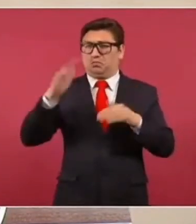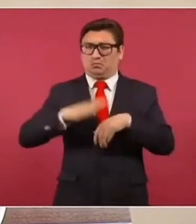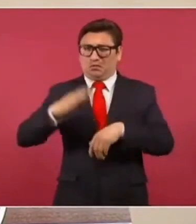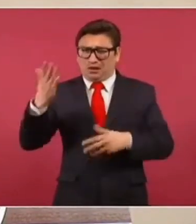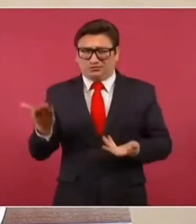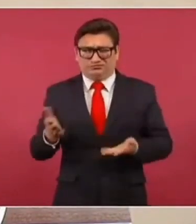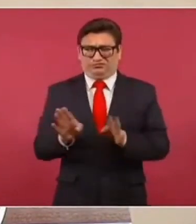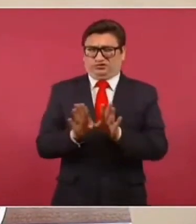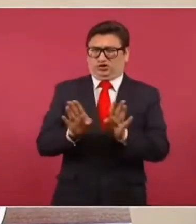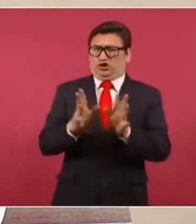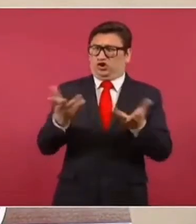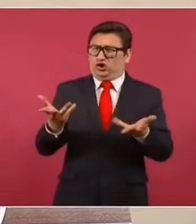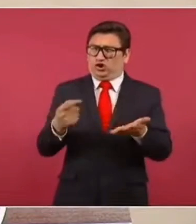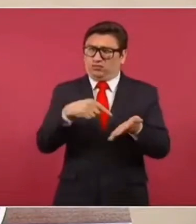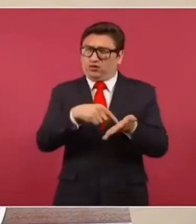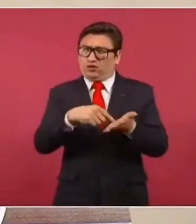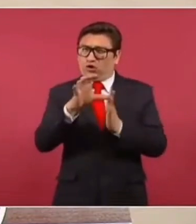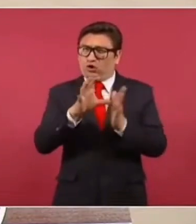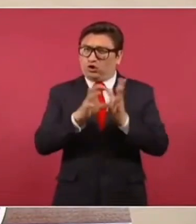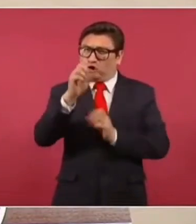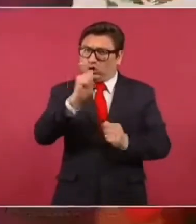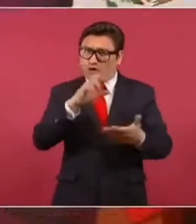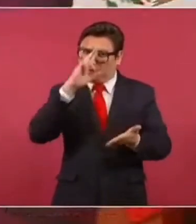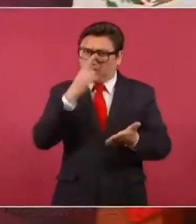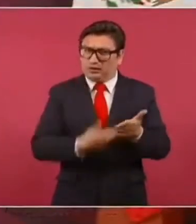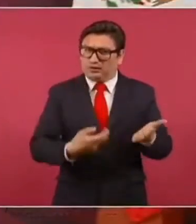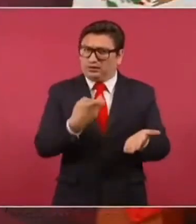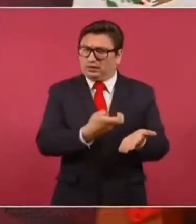¿Entonces esto qué? ¿Es letra muerta?